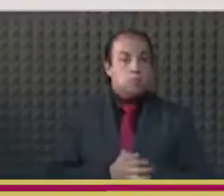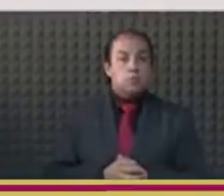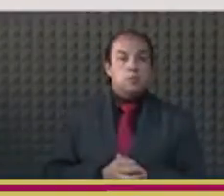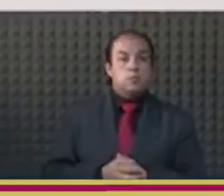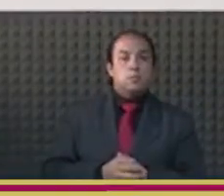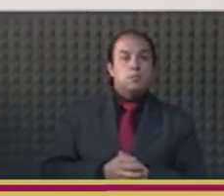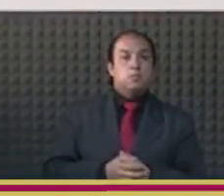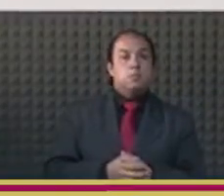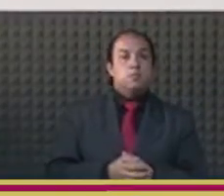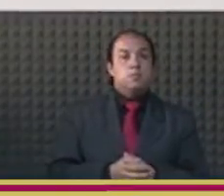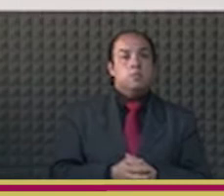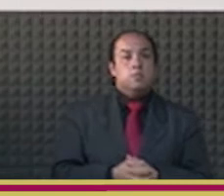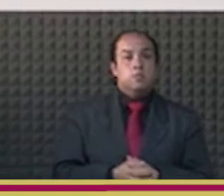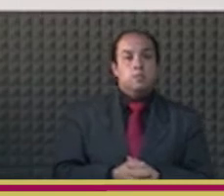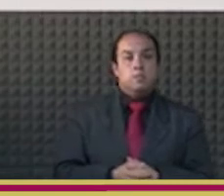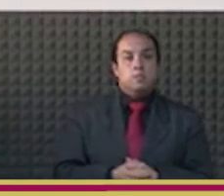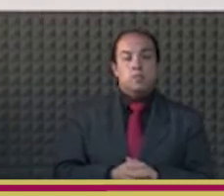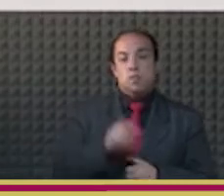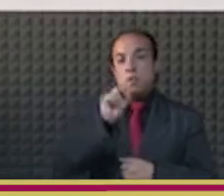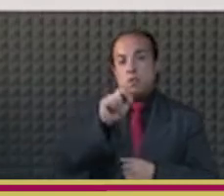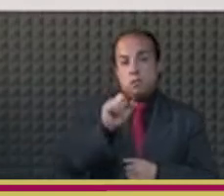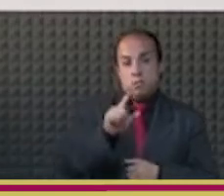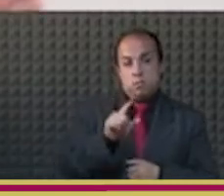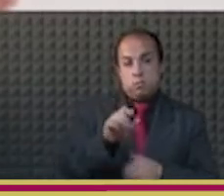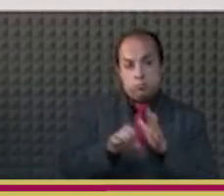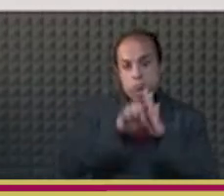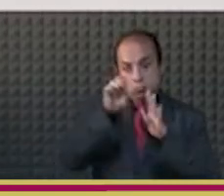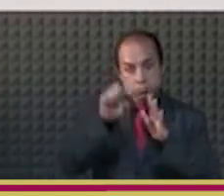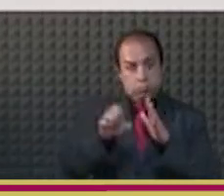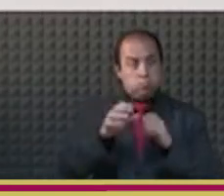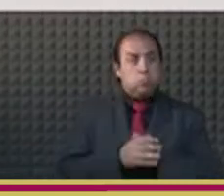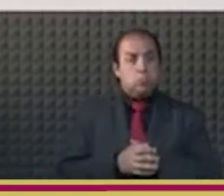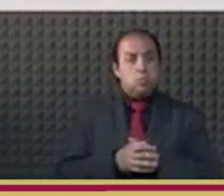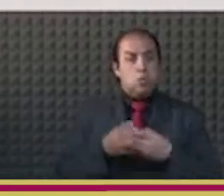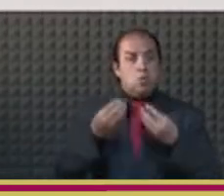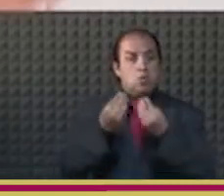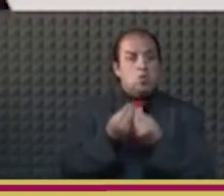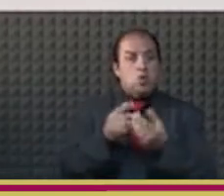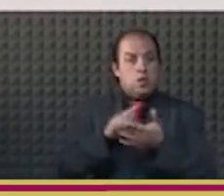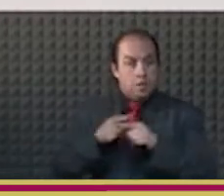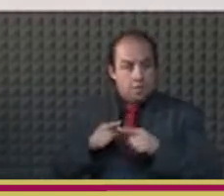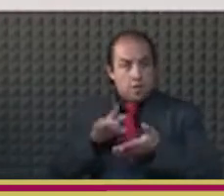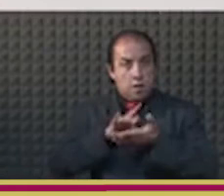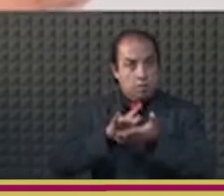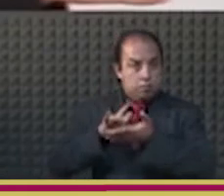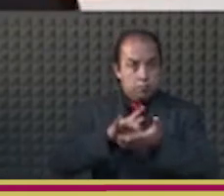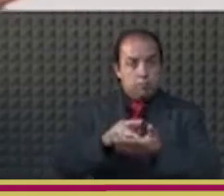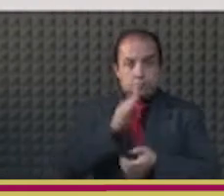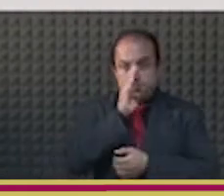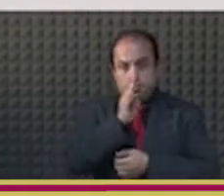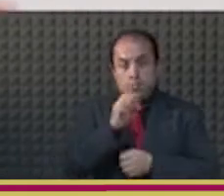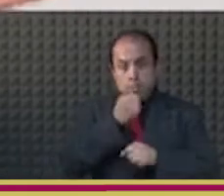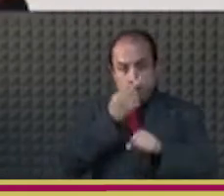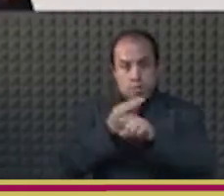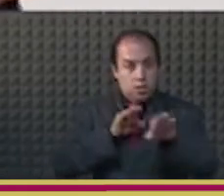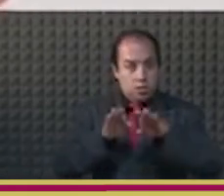hay que agregar a ello, por ejemplo, un conjunto de apoyos directos. La Secretaría